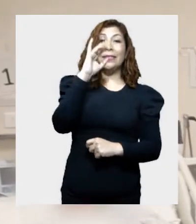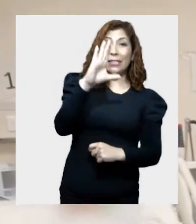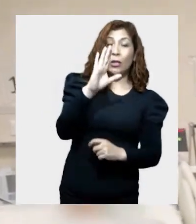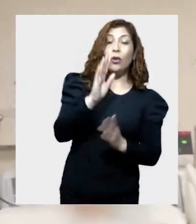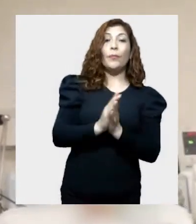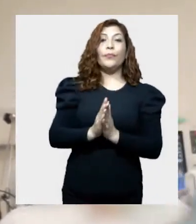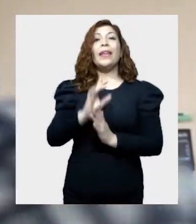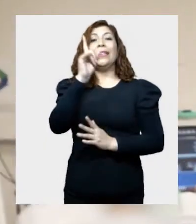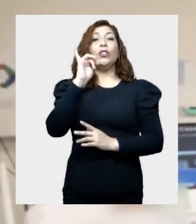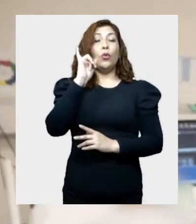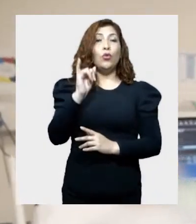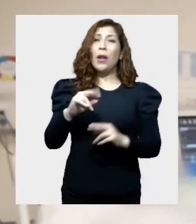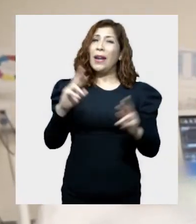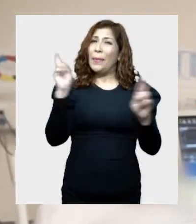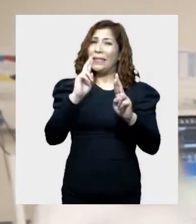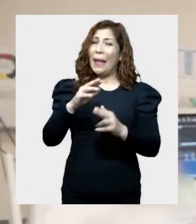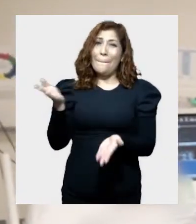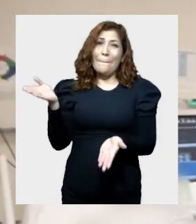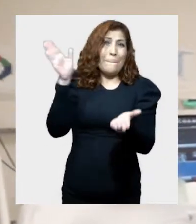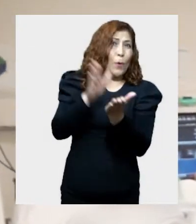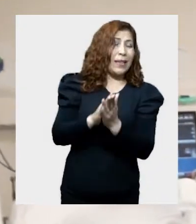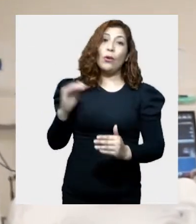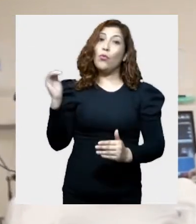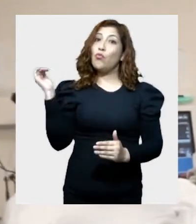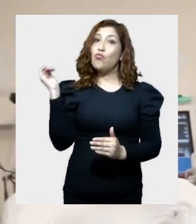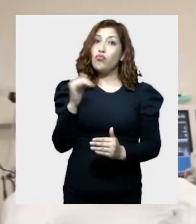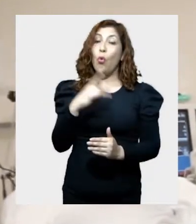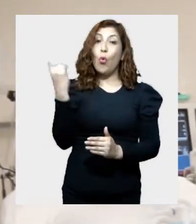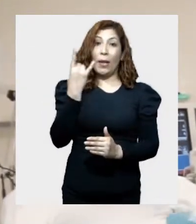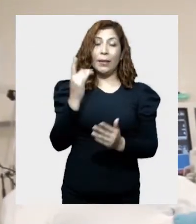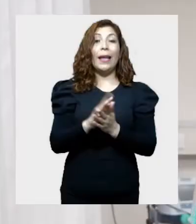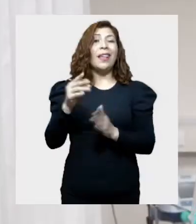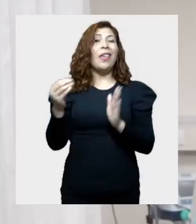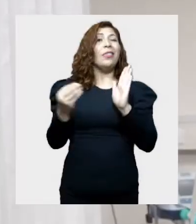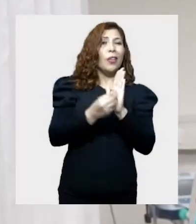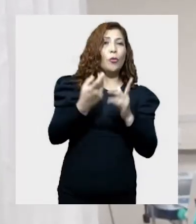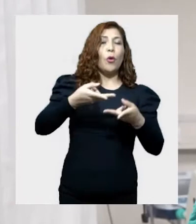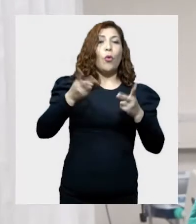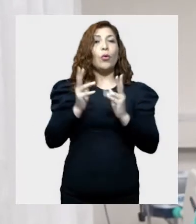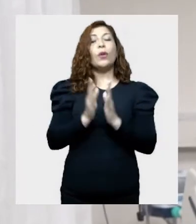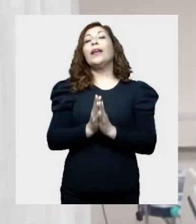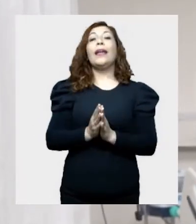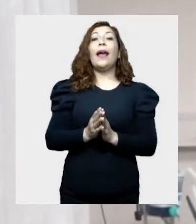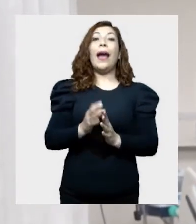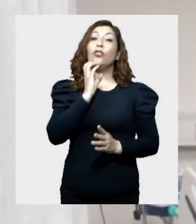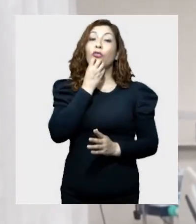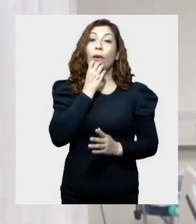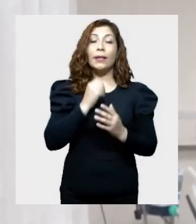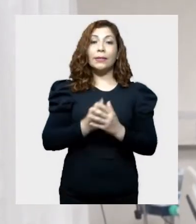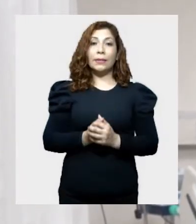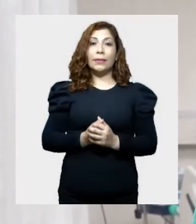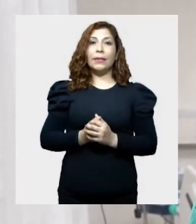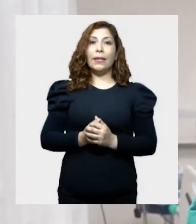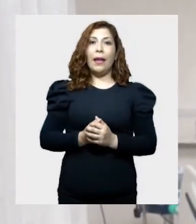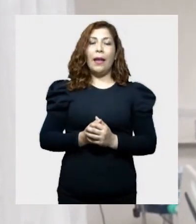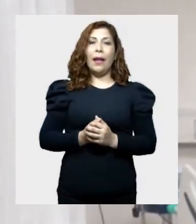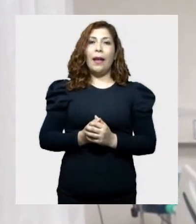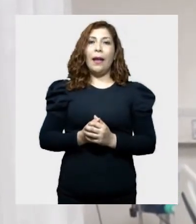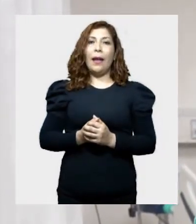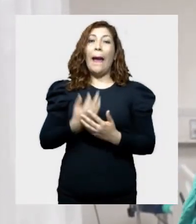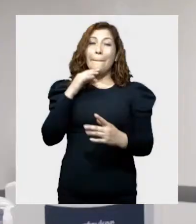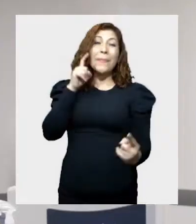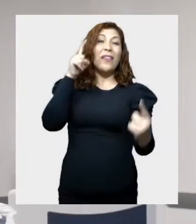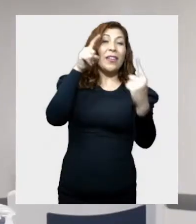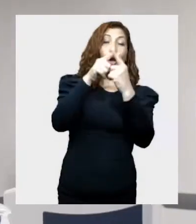representa peligro de muerte inminente. Este dato permite concluir que la población antofagastina ha privilegiado la